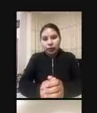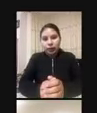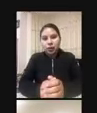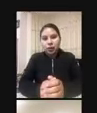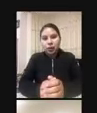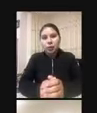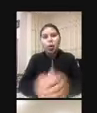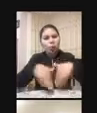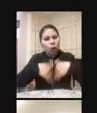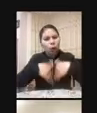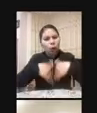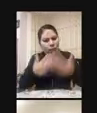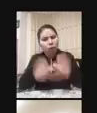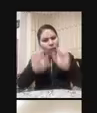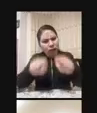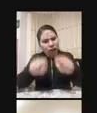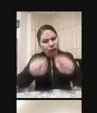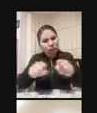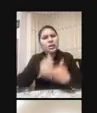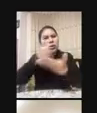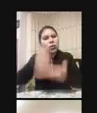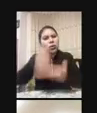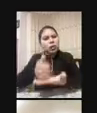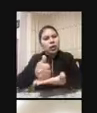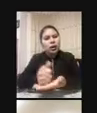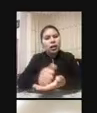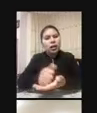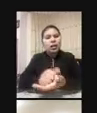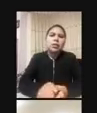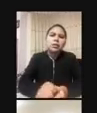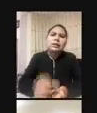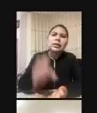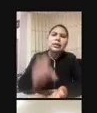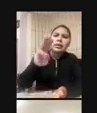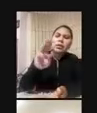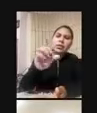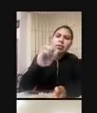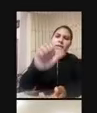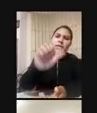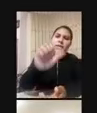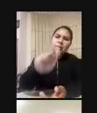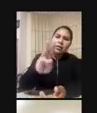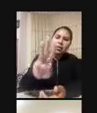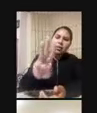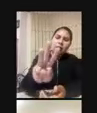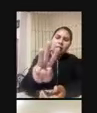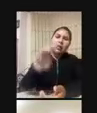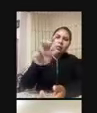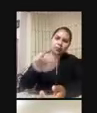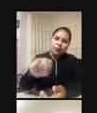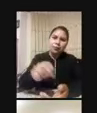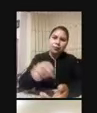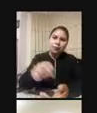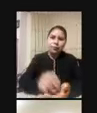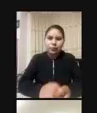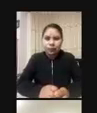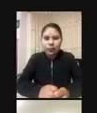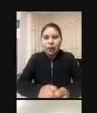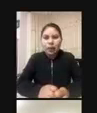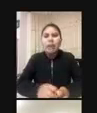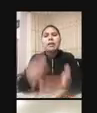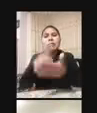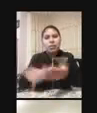encontrar en niños con síndrome de Down, además de algunos tips de limpieza o de higiene bucodental que vamos a ir desarrollando